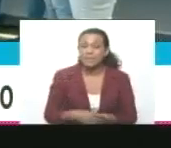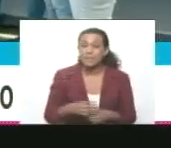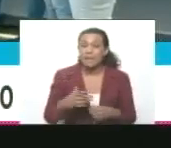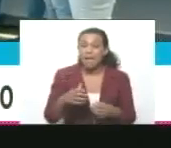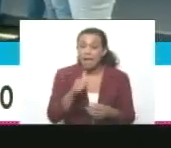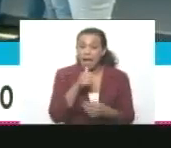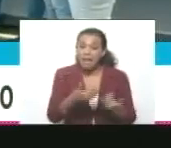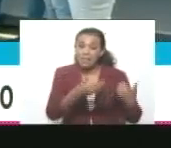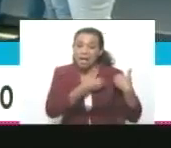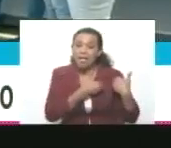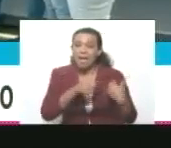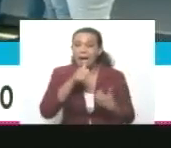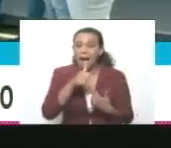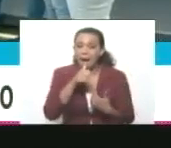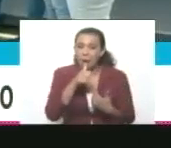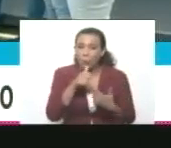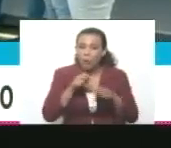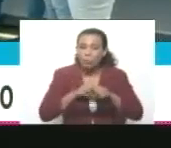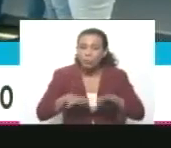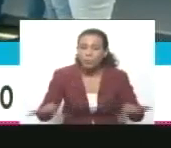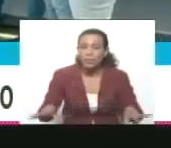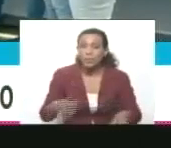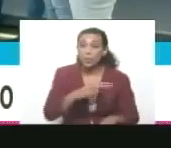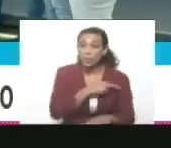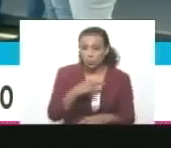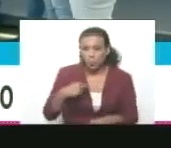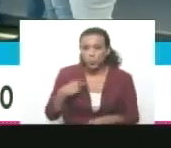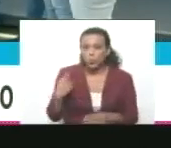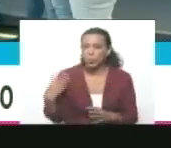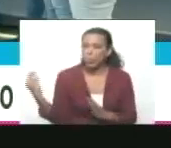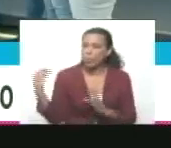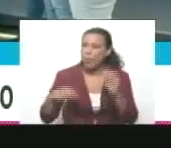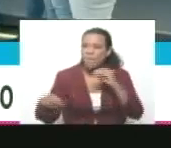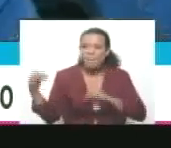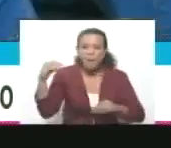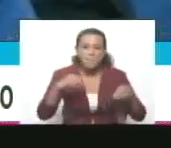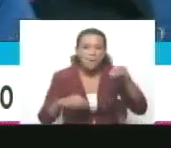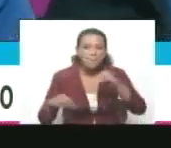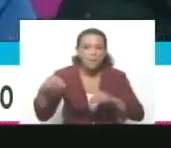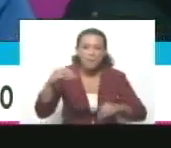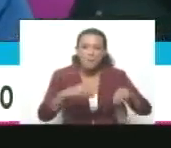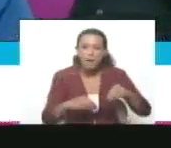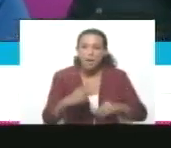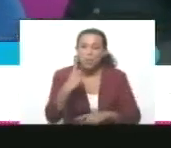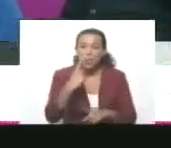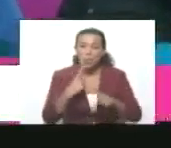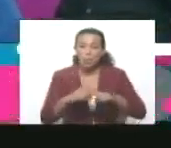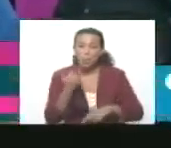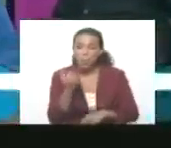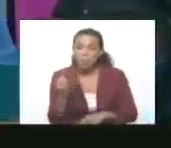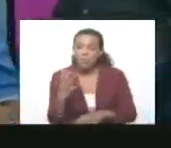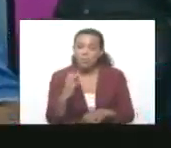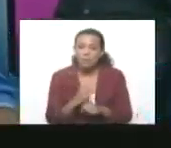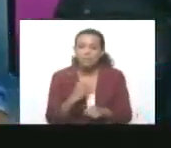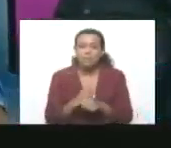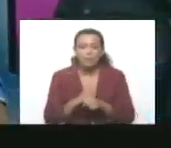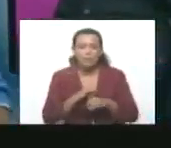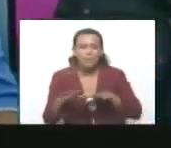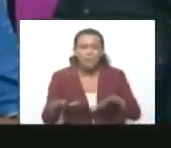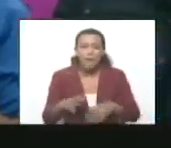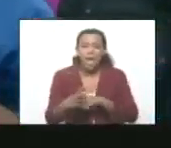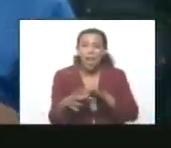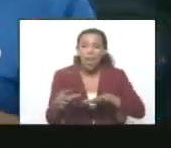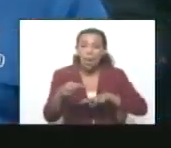Hidrocentro. Claro que sí, presidente. Nosotros estamos cada día desplegados con el 1x10 del buen gobierno, desplegados en los tres